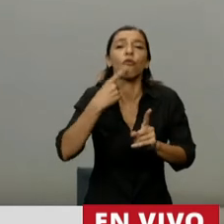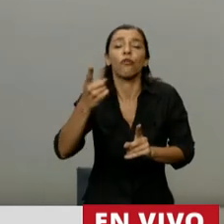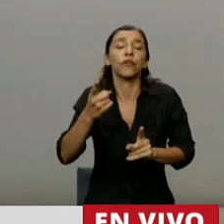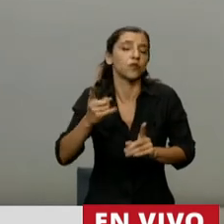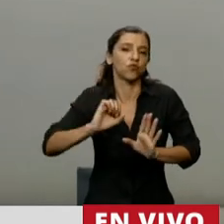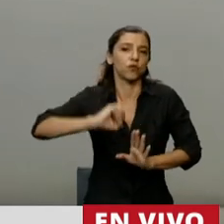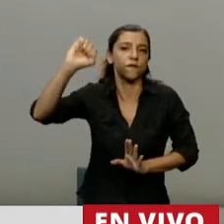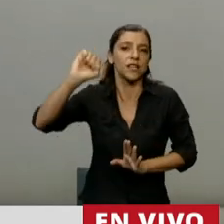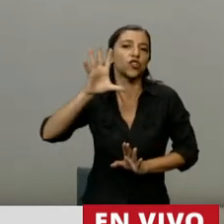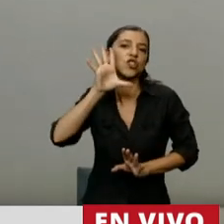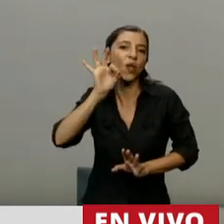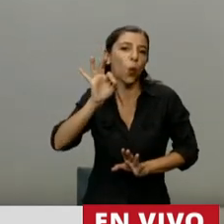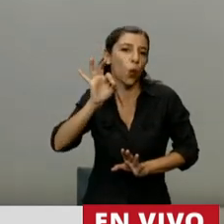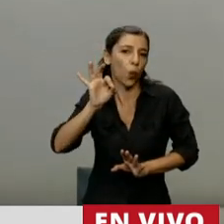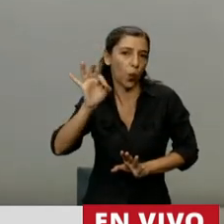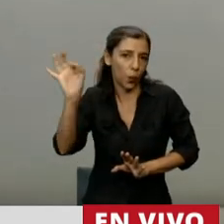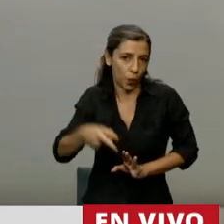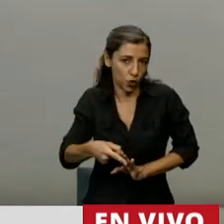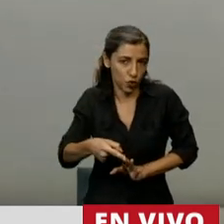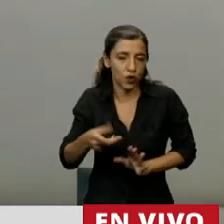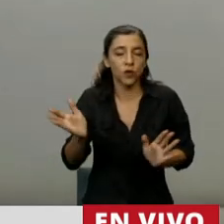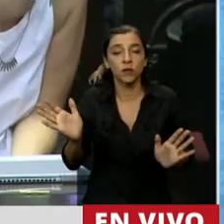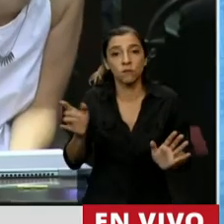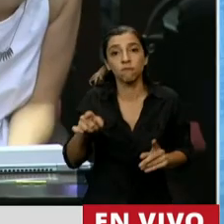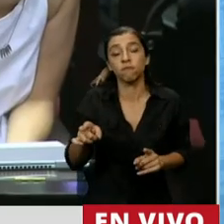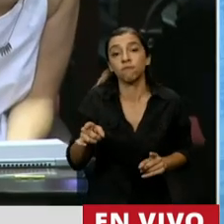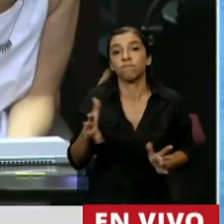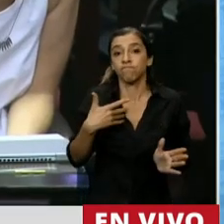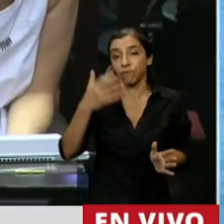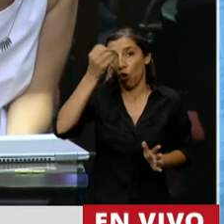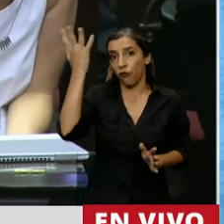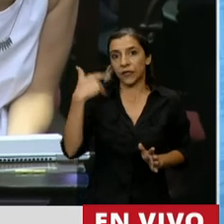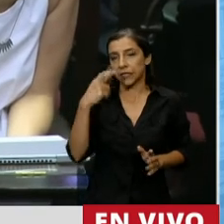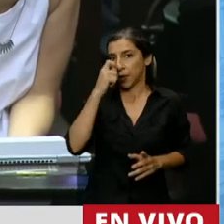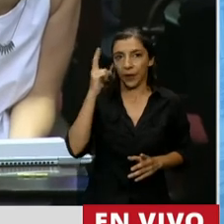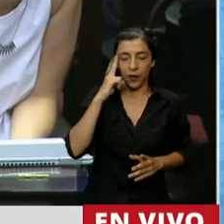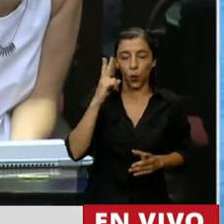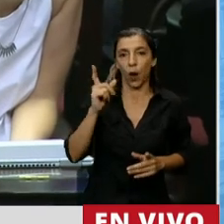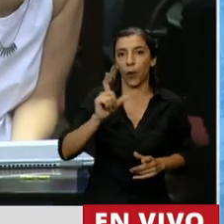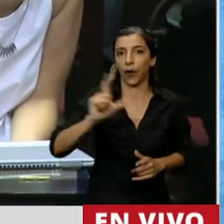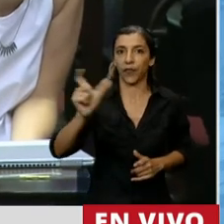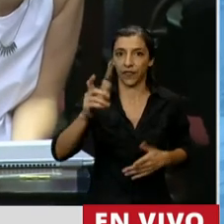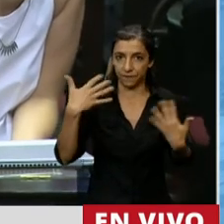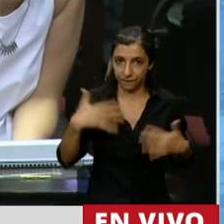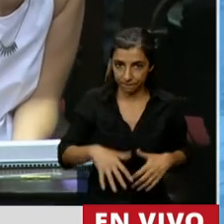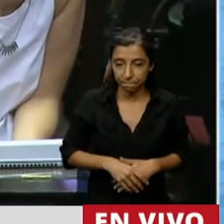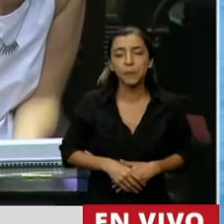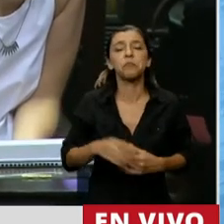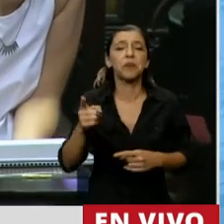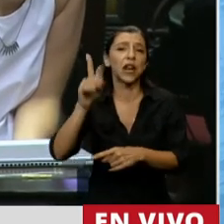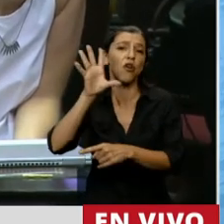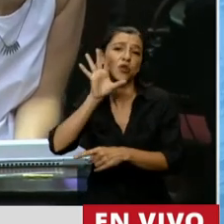50% para el año que viene. Gran diferencia con la estimación oficial, y ese 50 además es un